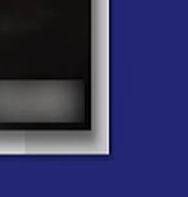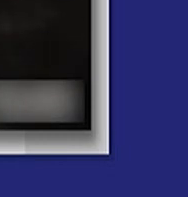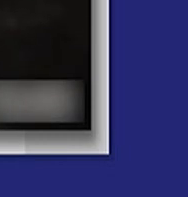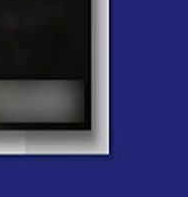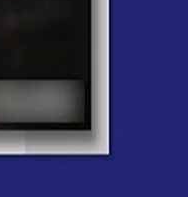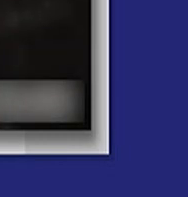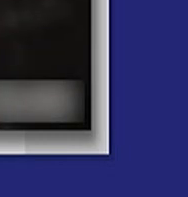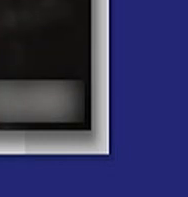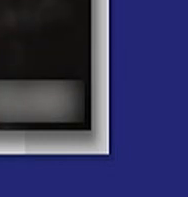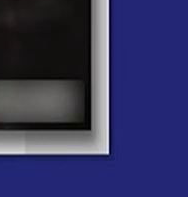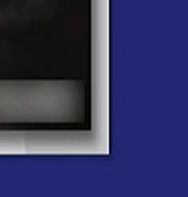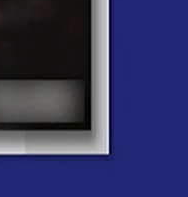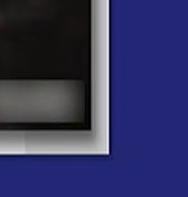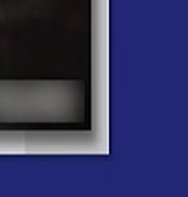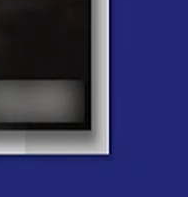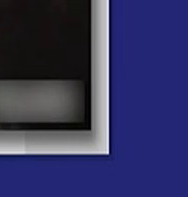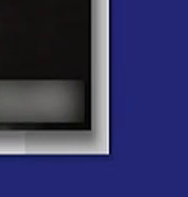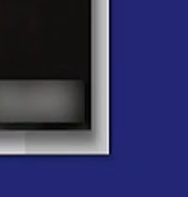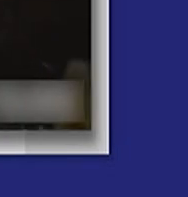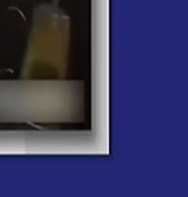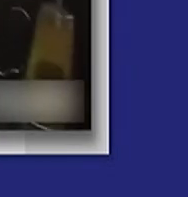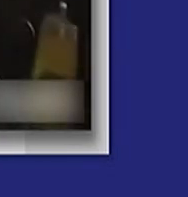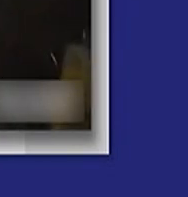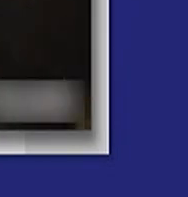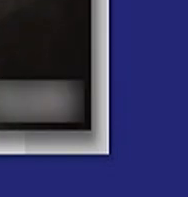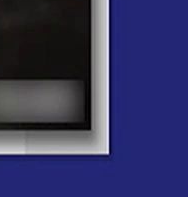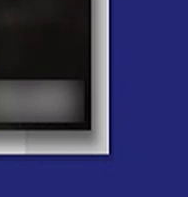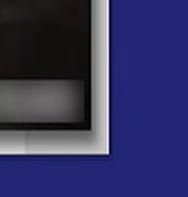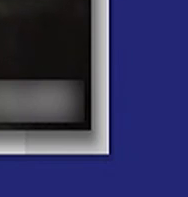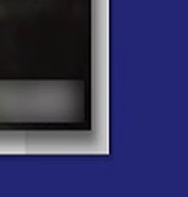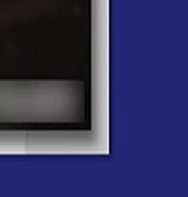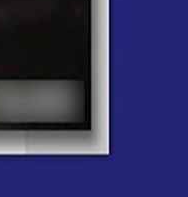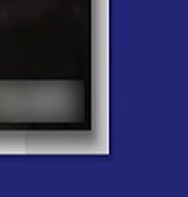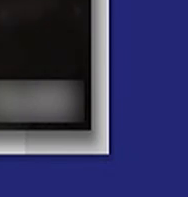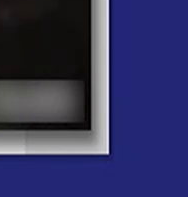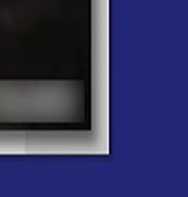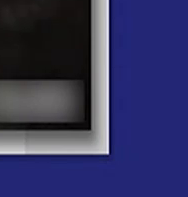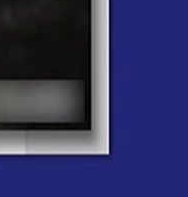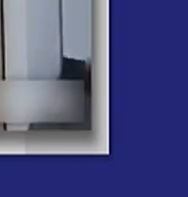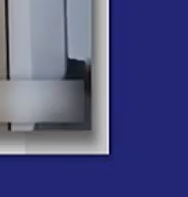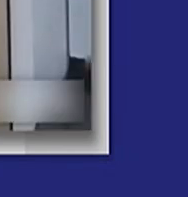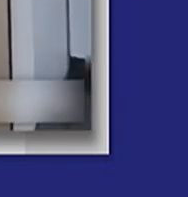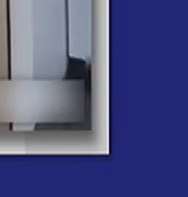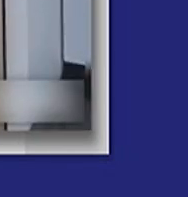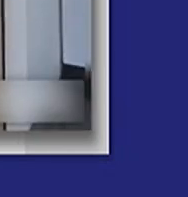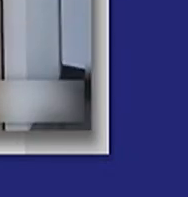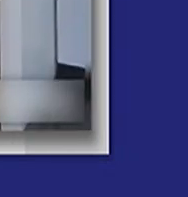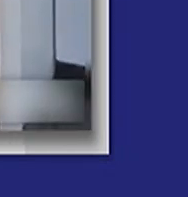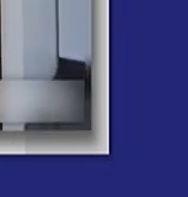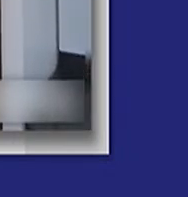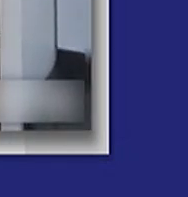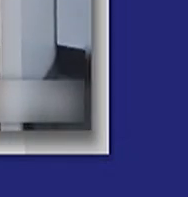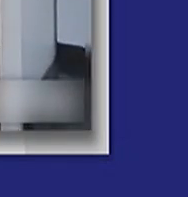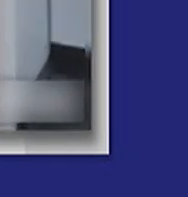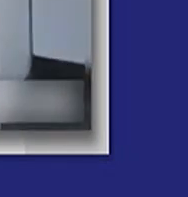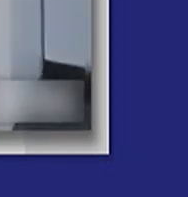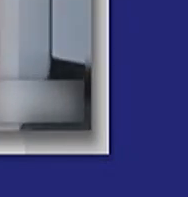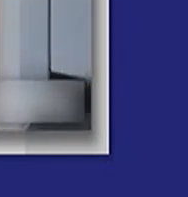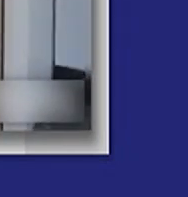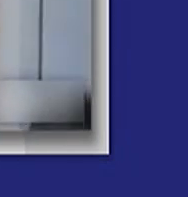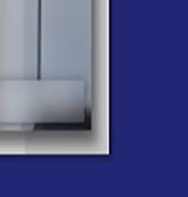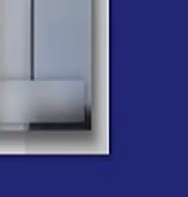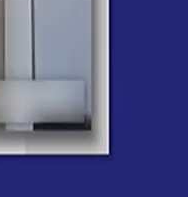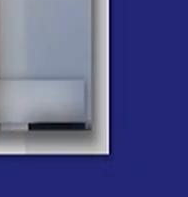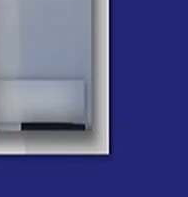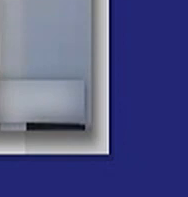1,5 kilos y yo lo que hice fue dividir la receta en 2, o sea, es decir, a la mitad. Yo precalenté el horno a